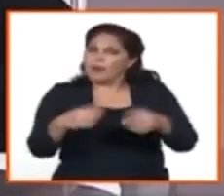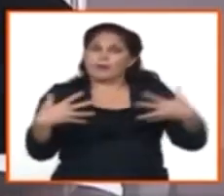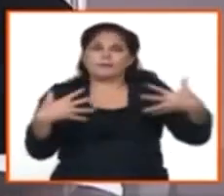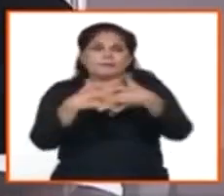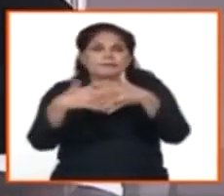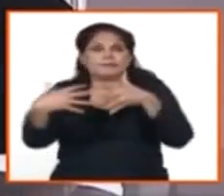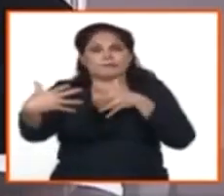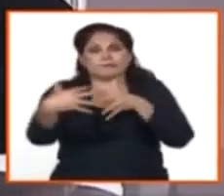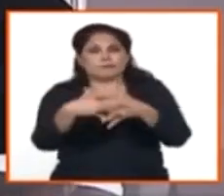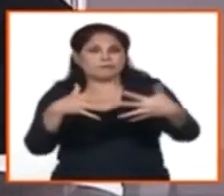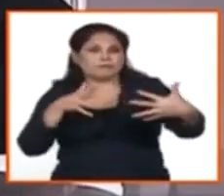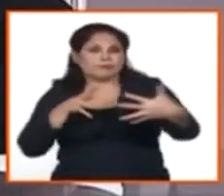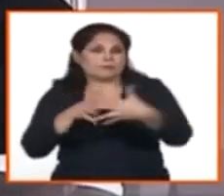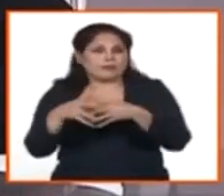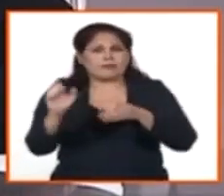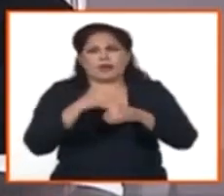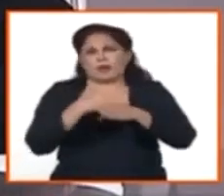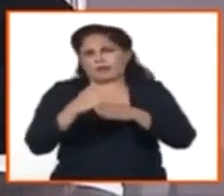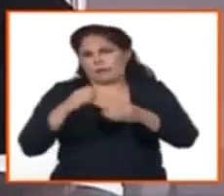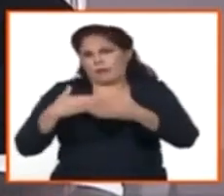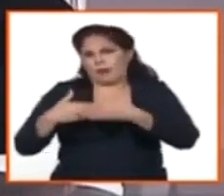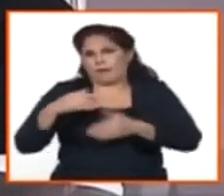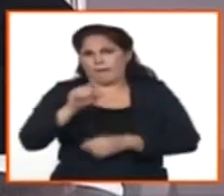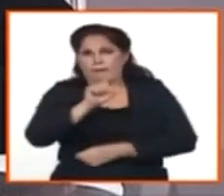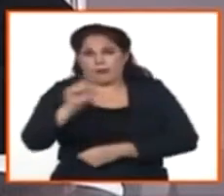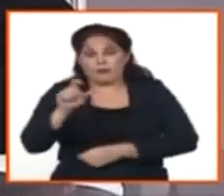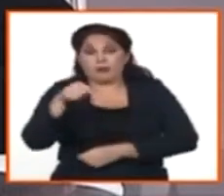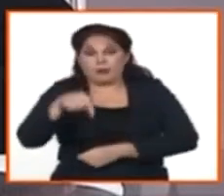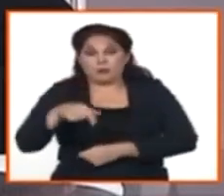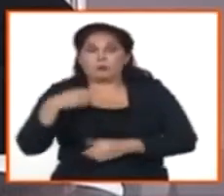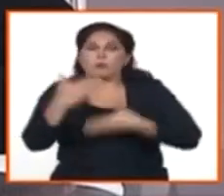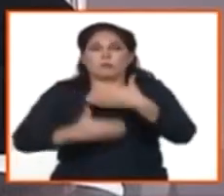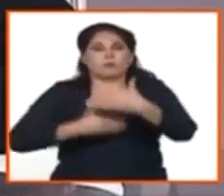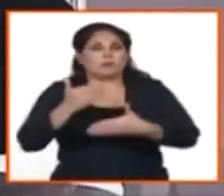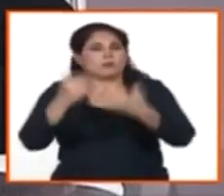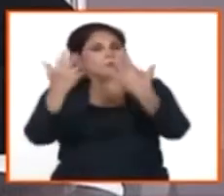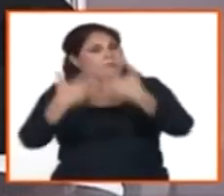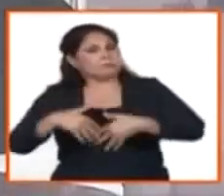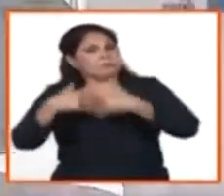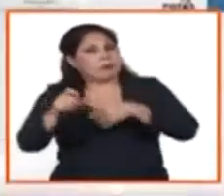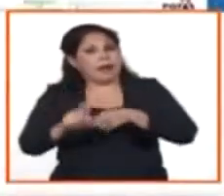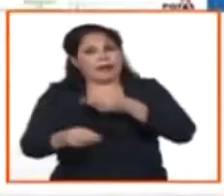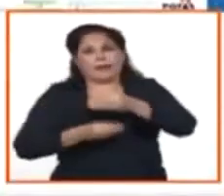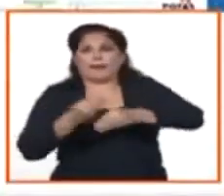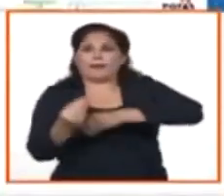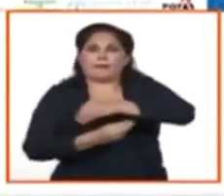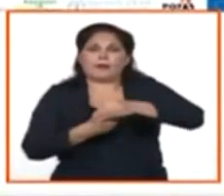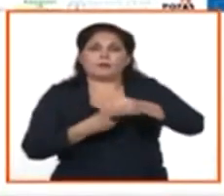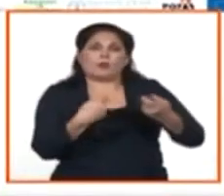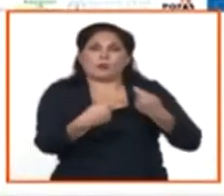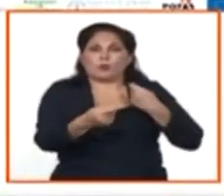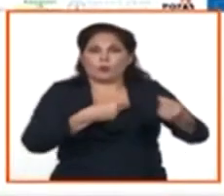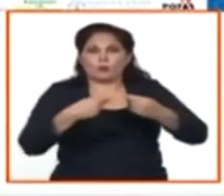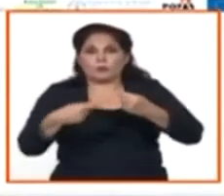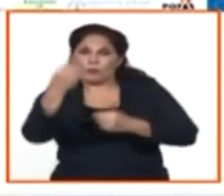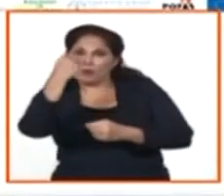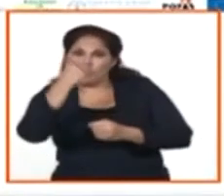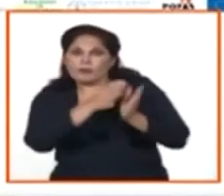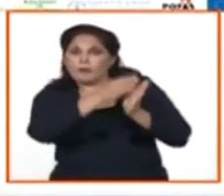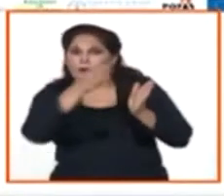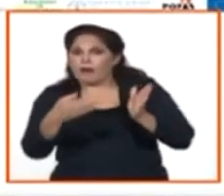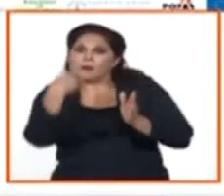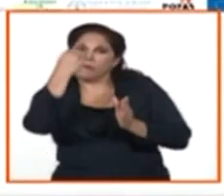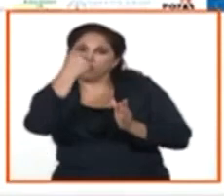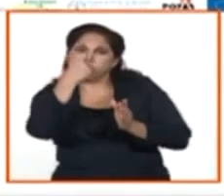forma intersectorial, institucional, todos los procesos relativos a la producción, transformación, comercialización, hasta el consumo de los